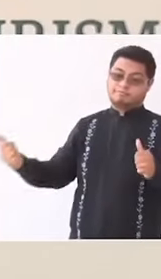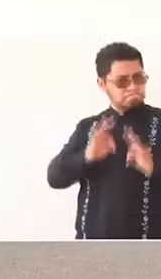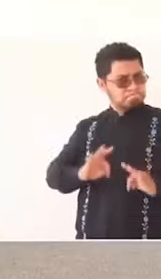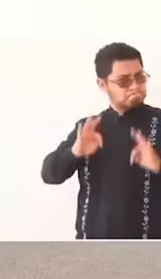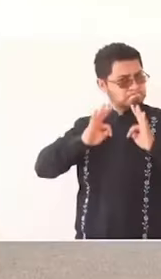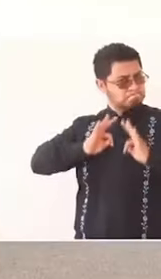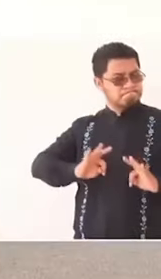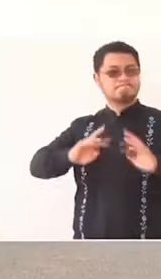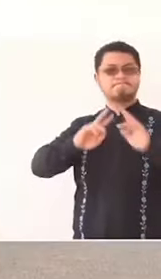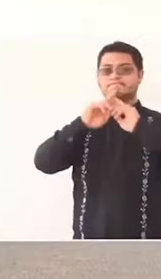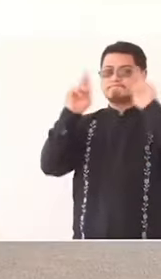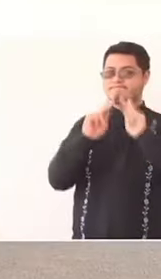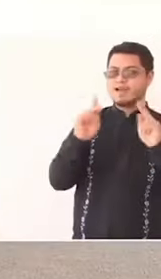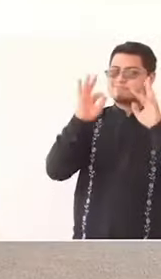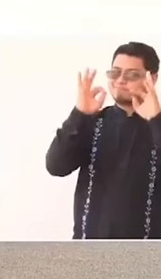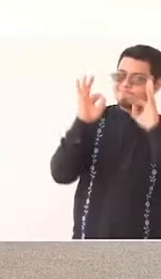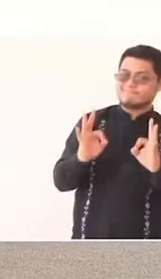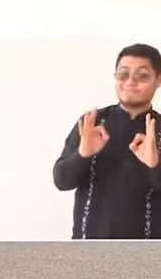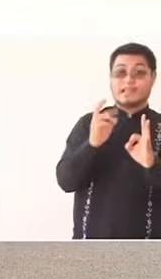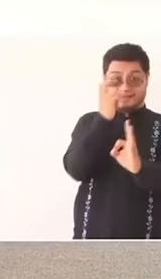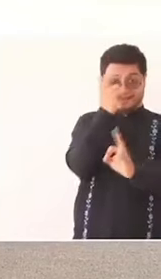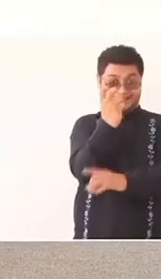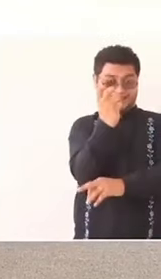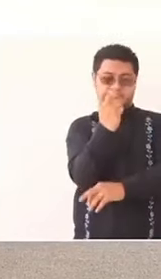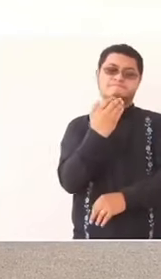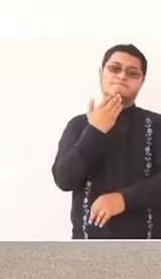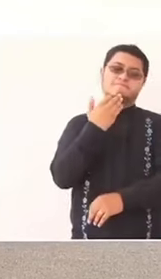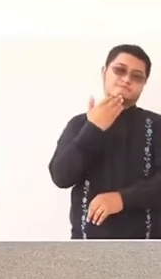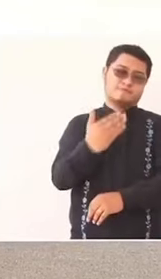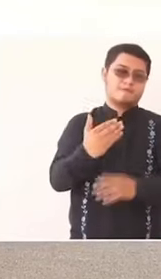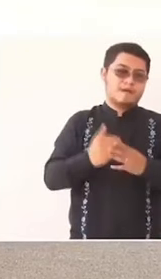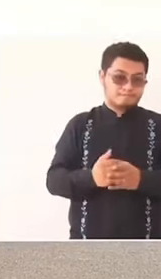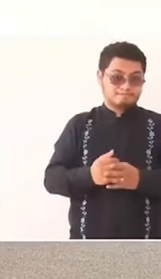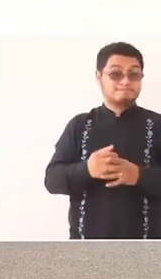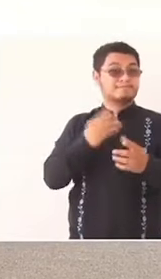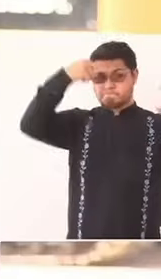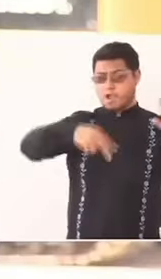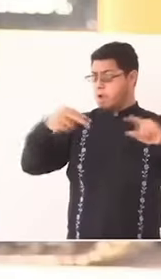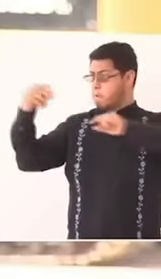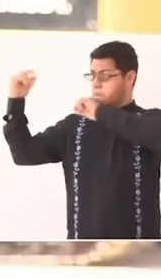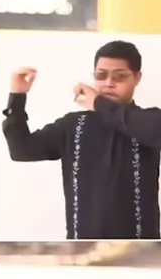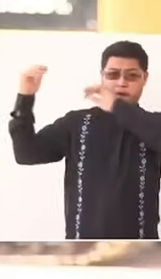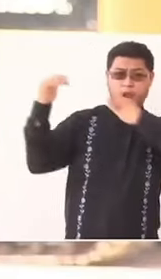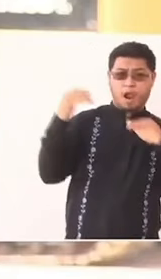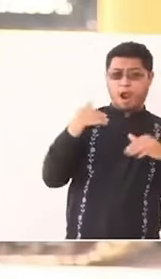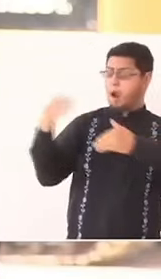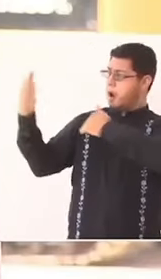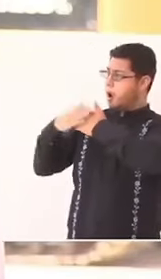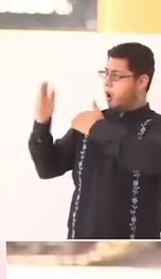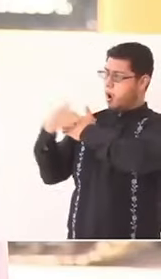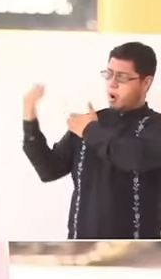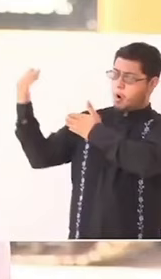de México ha vivido muchos años aquí en España. Y el marido ha trabajado en lo que diríamos que no es precisamente una